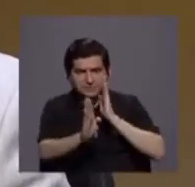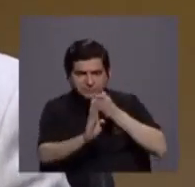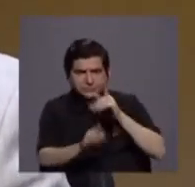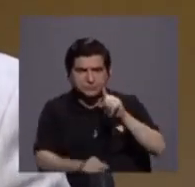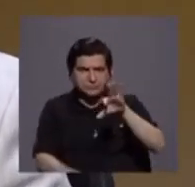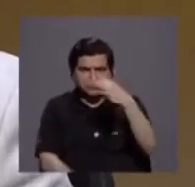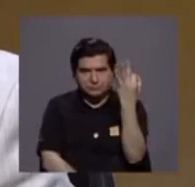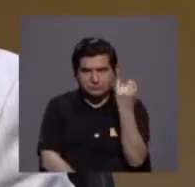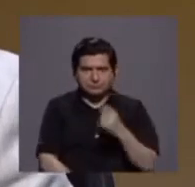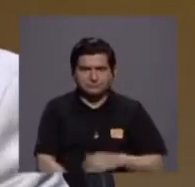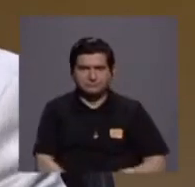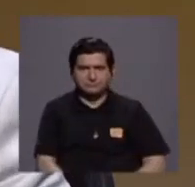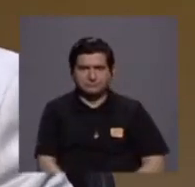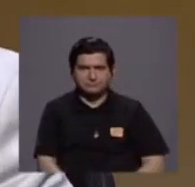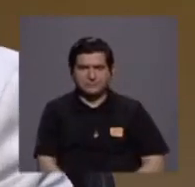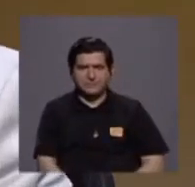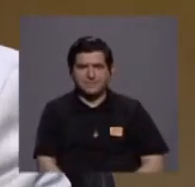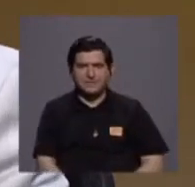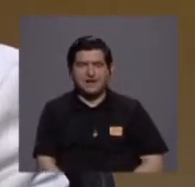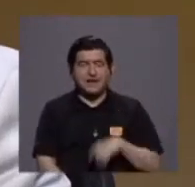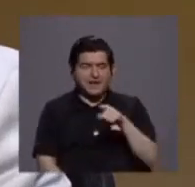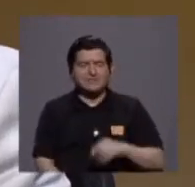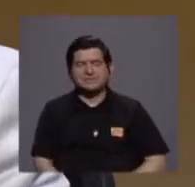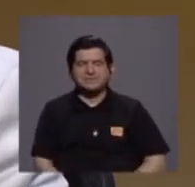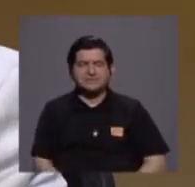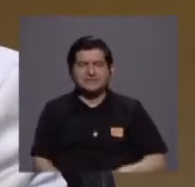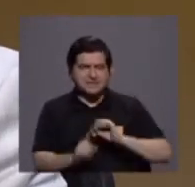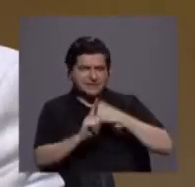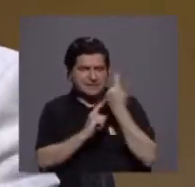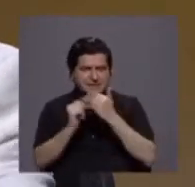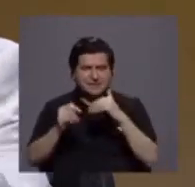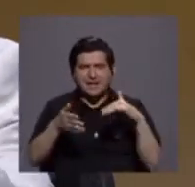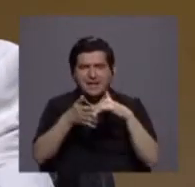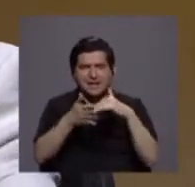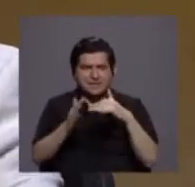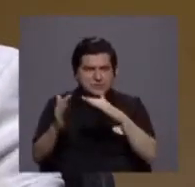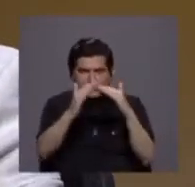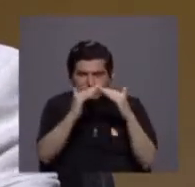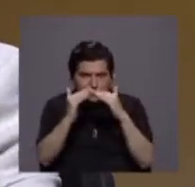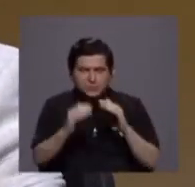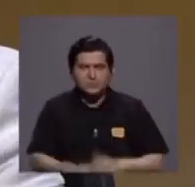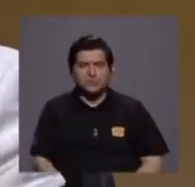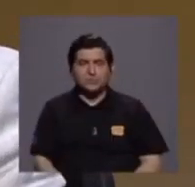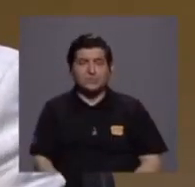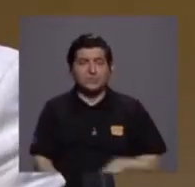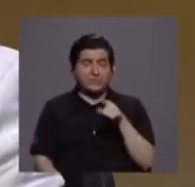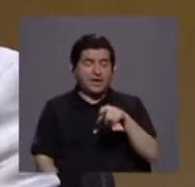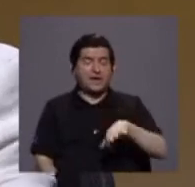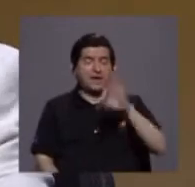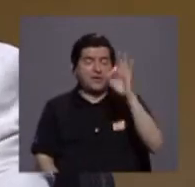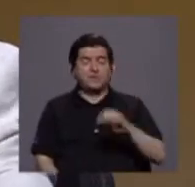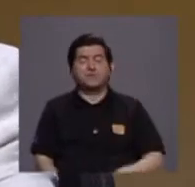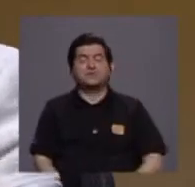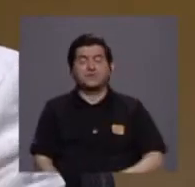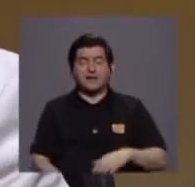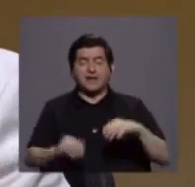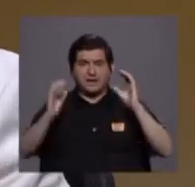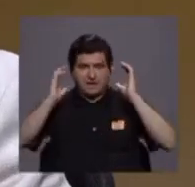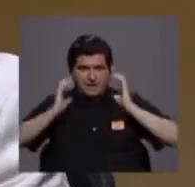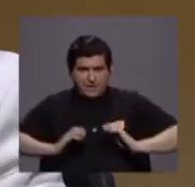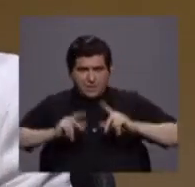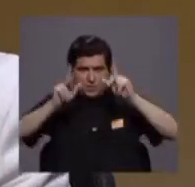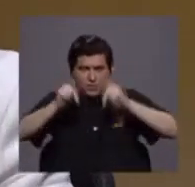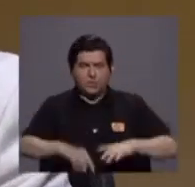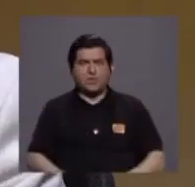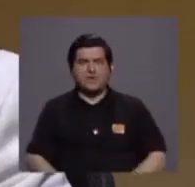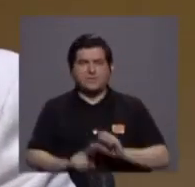alguna manera. La etnografía institucional propone que encontremos en esa locación sociocorporal de la persona las dislocaciones,